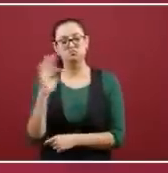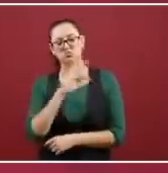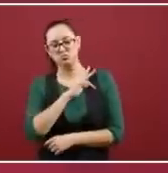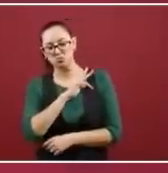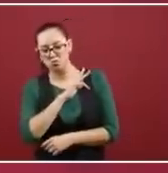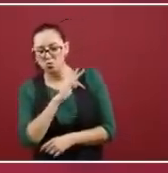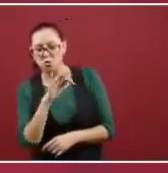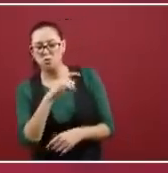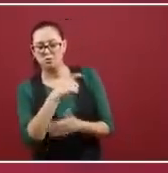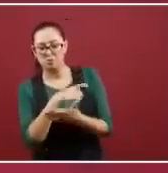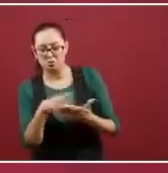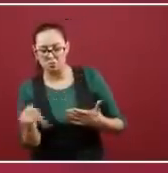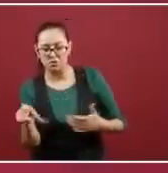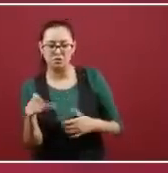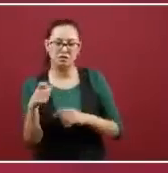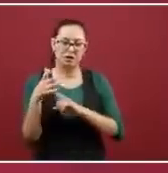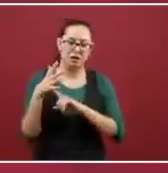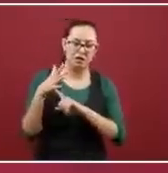helicópteros, aviones,